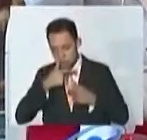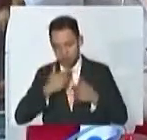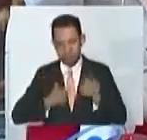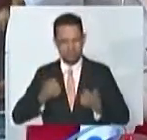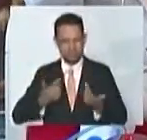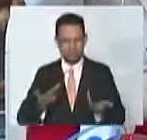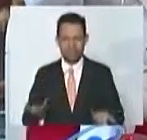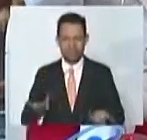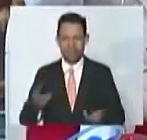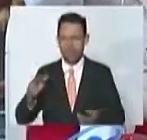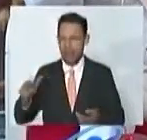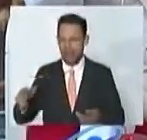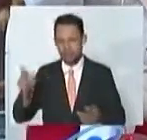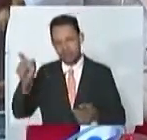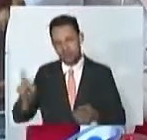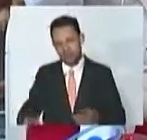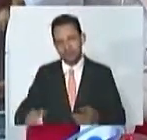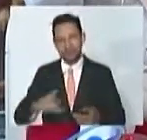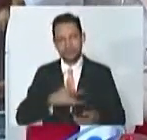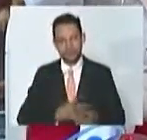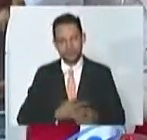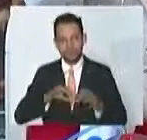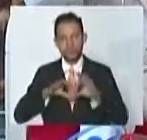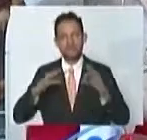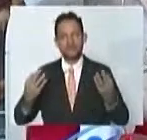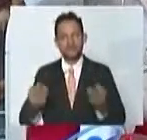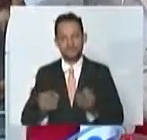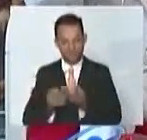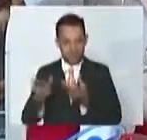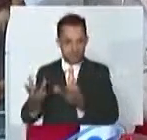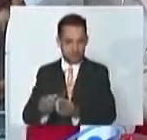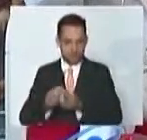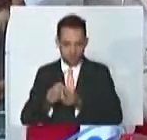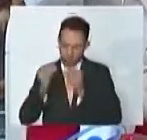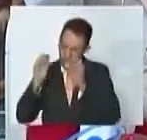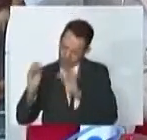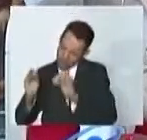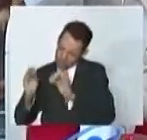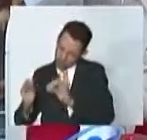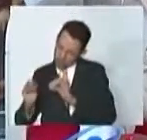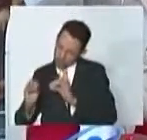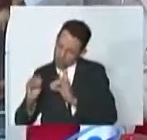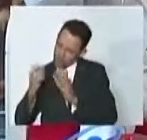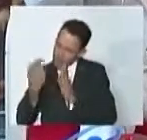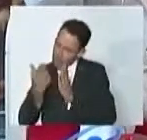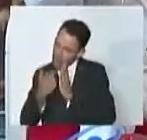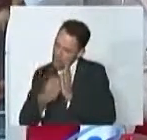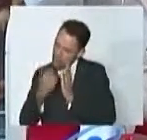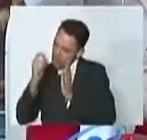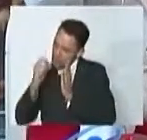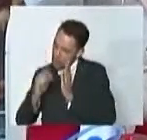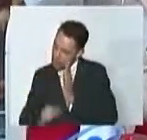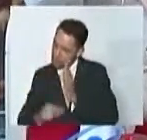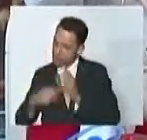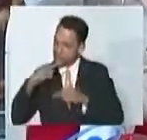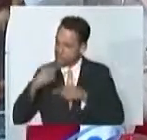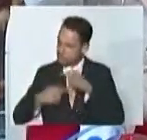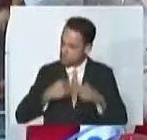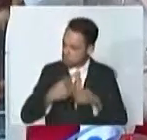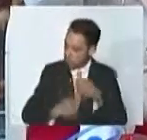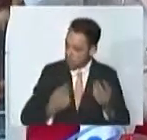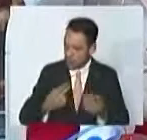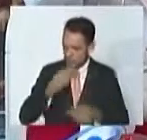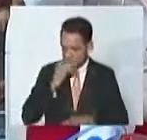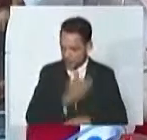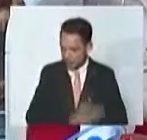minuciosa, se va haciendo el test de la familia, se va haciendo el test se va hablando desde los cuentos. A los niños se les